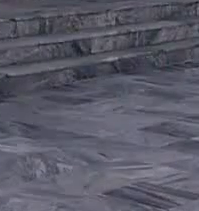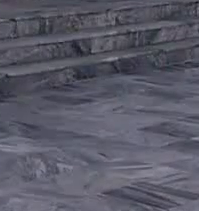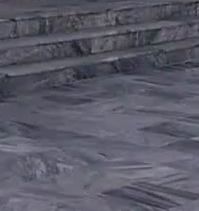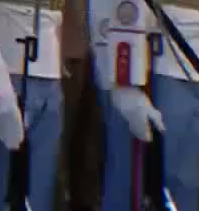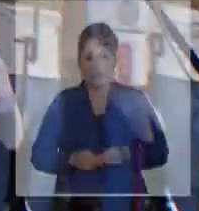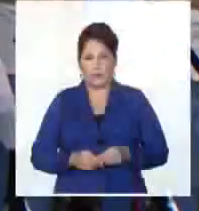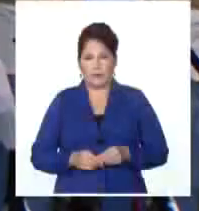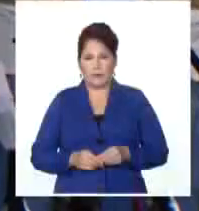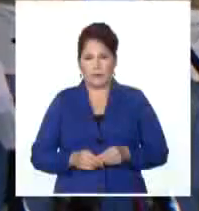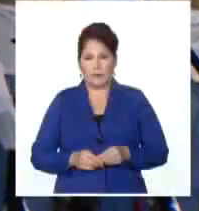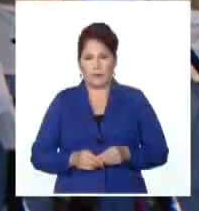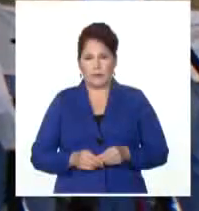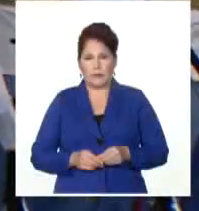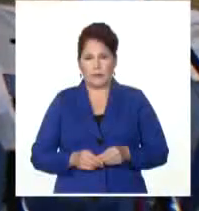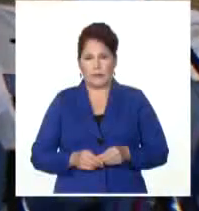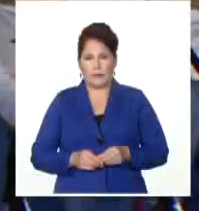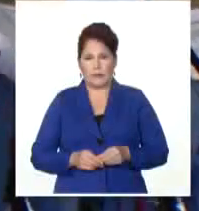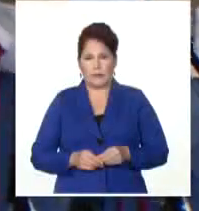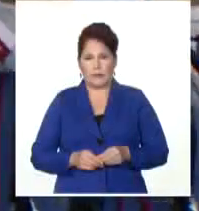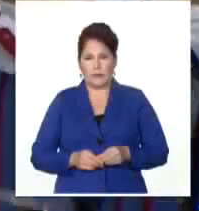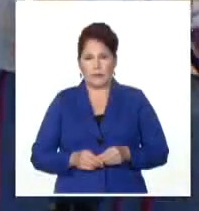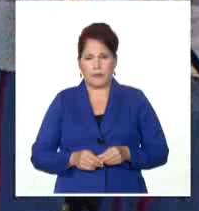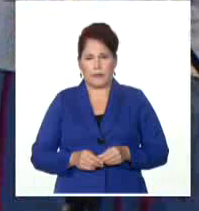¡En su lugar! ¡Descansen!